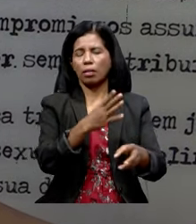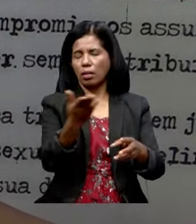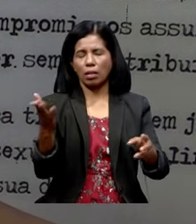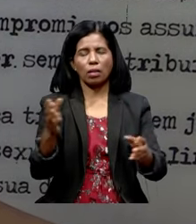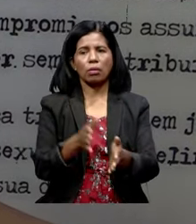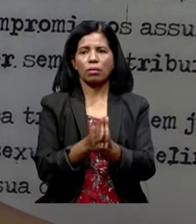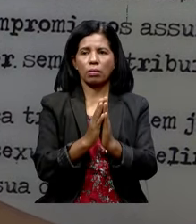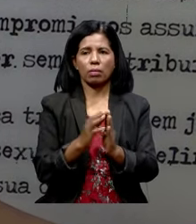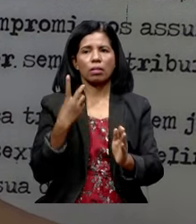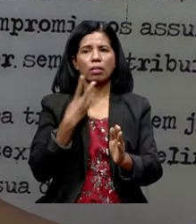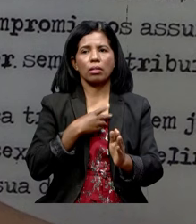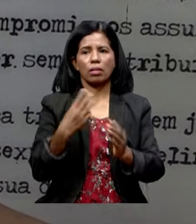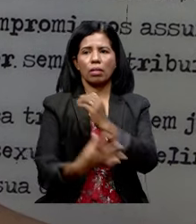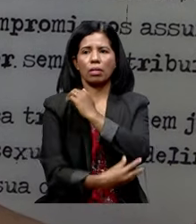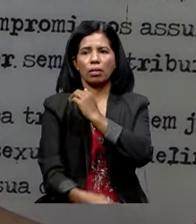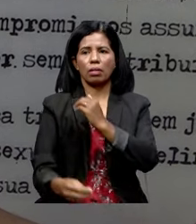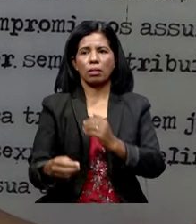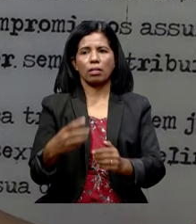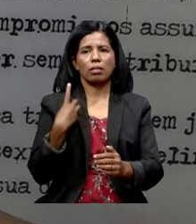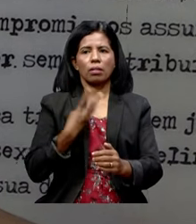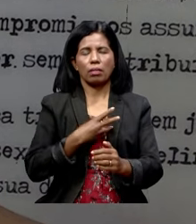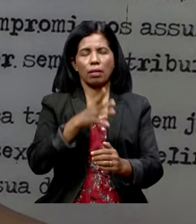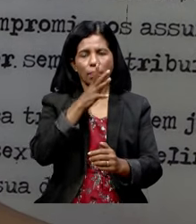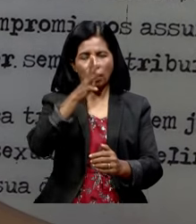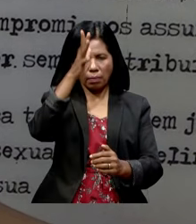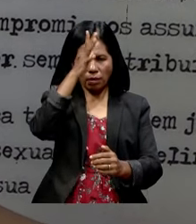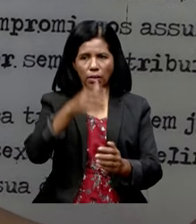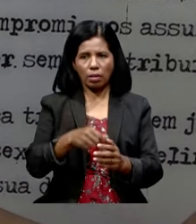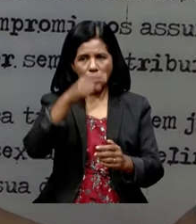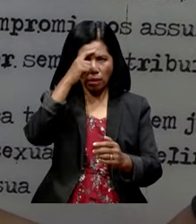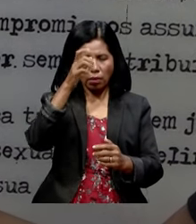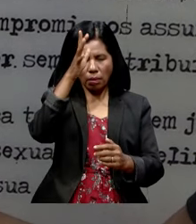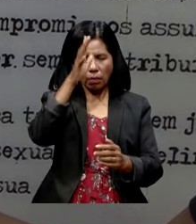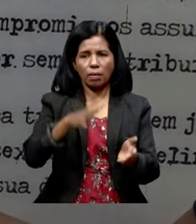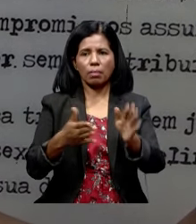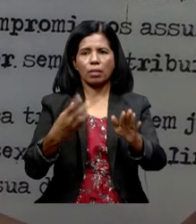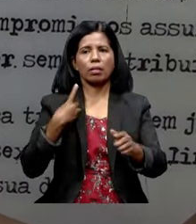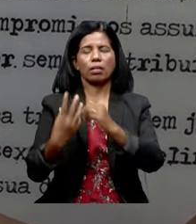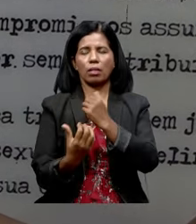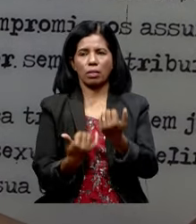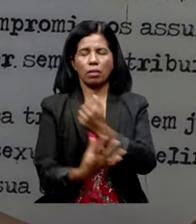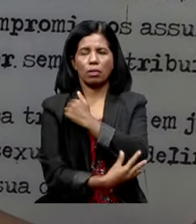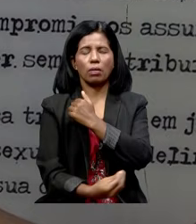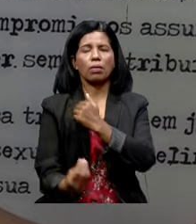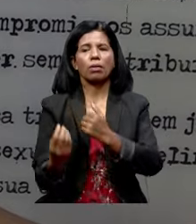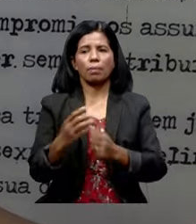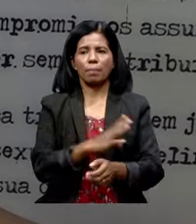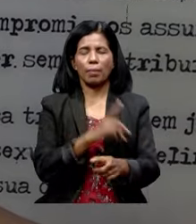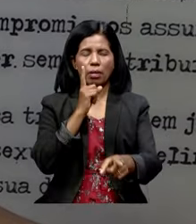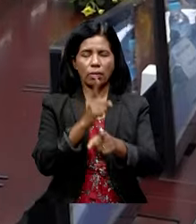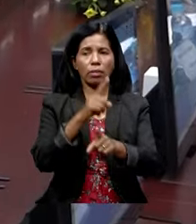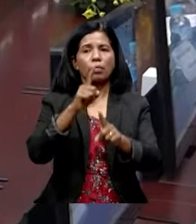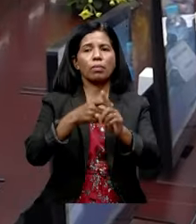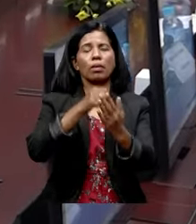mal y trua wankia depende dependencia ba itna rua ina nama ne tamba ina nama mate na trua wankia ka ida ne maklos ia fulan marzo tinang